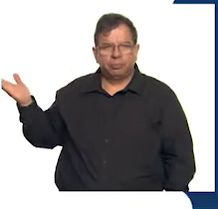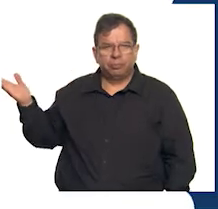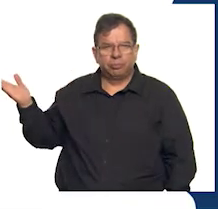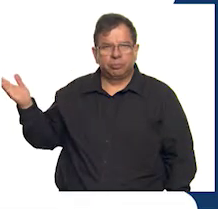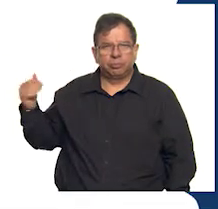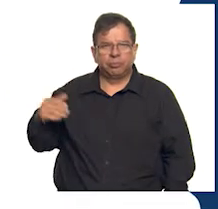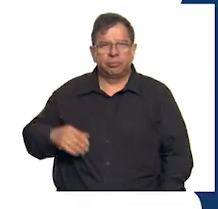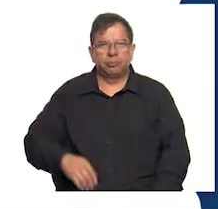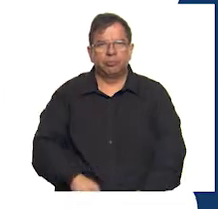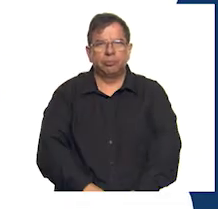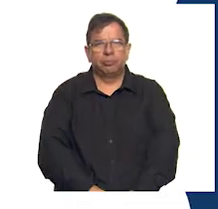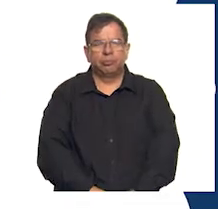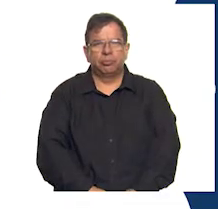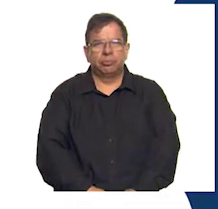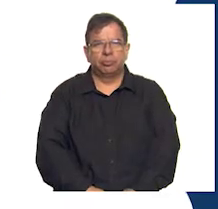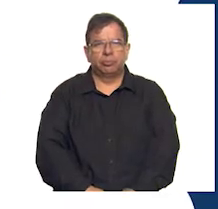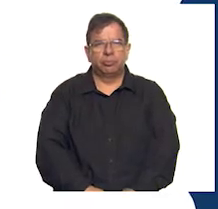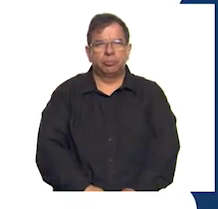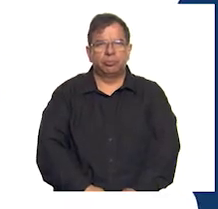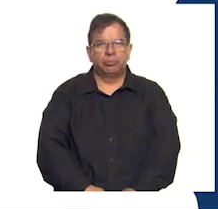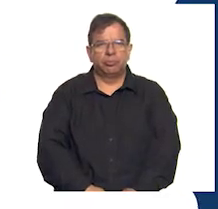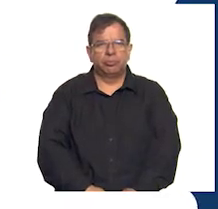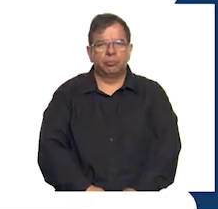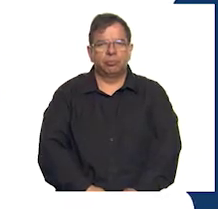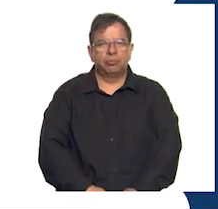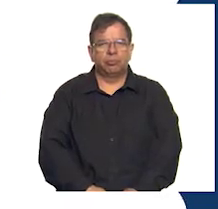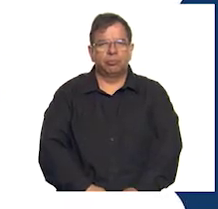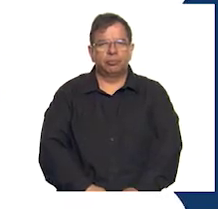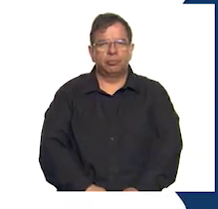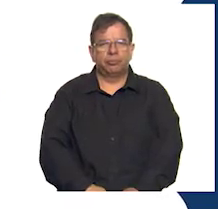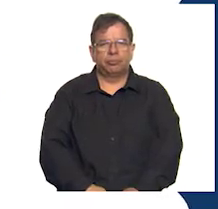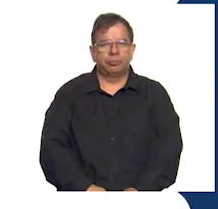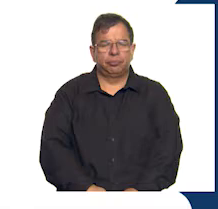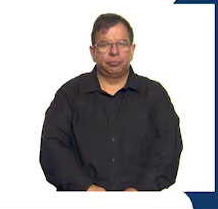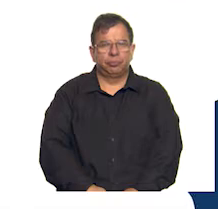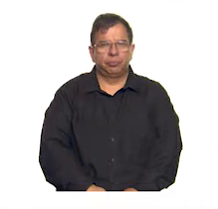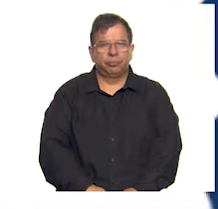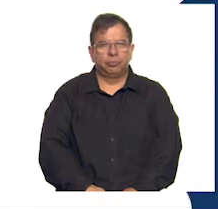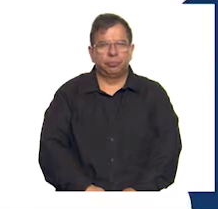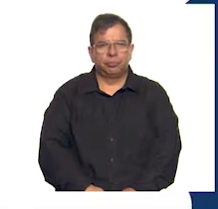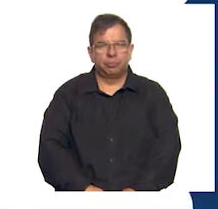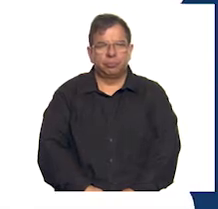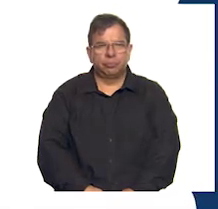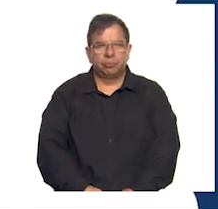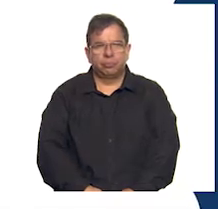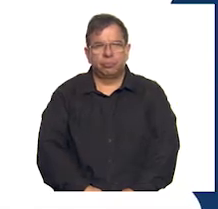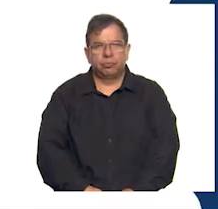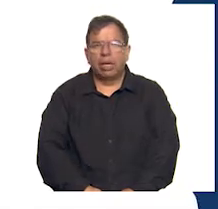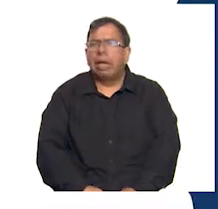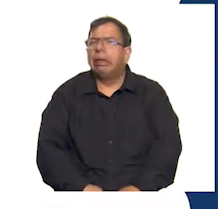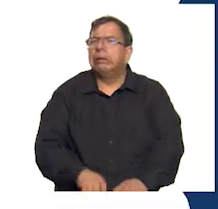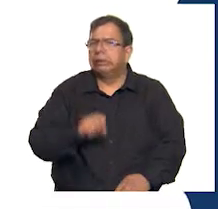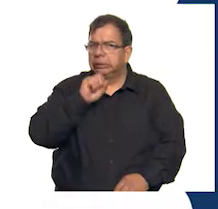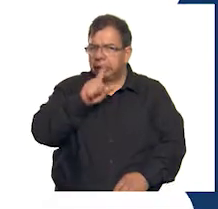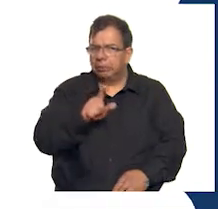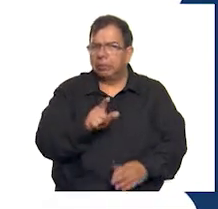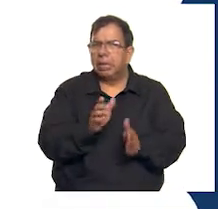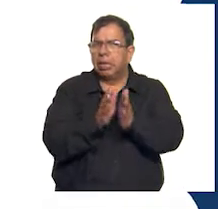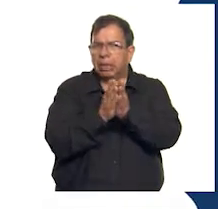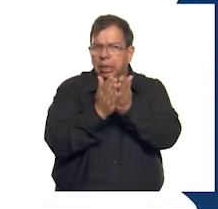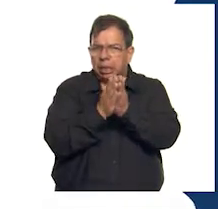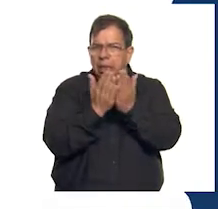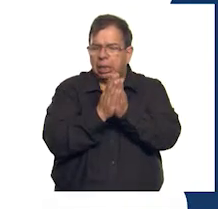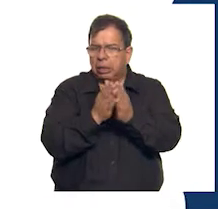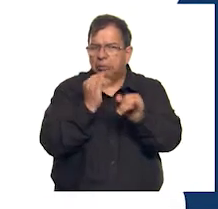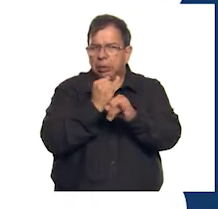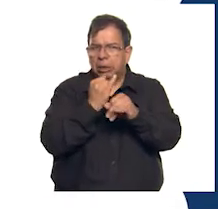55 41 72 04 13, con 100 líneas. También puedes encontrar los libros de texto